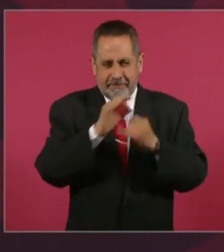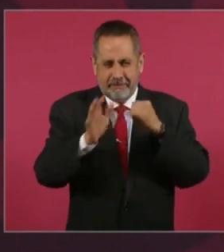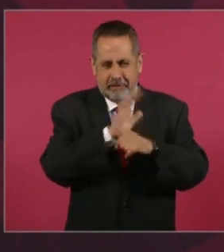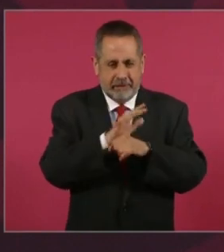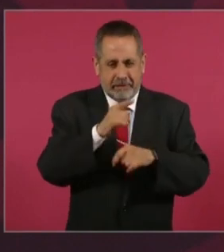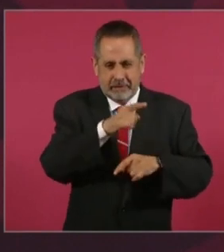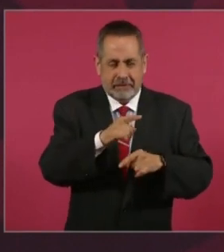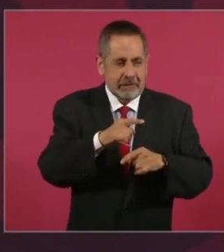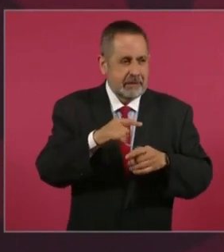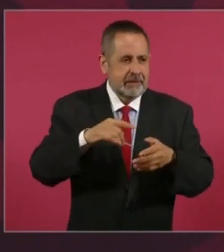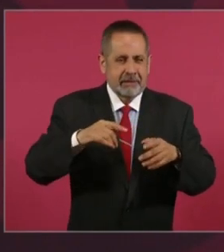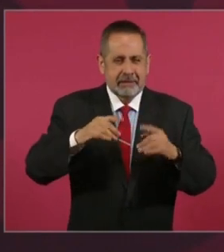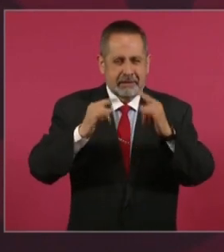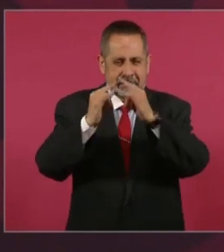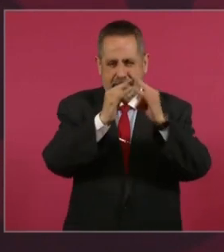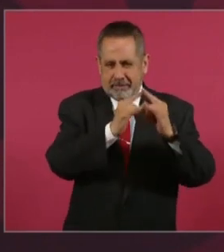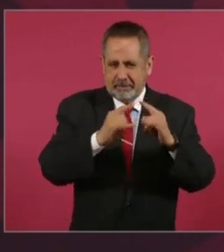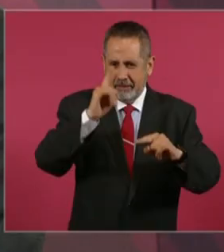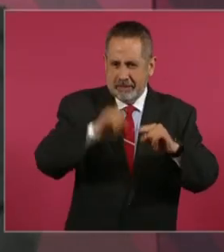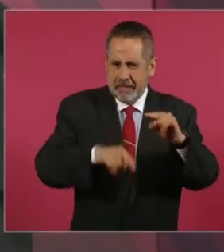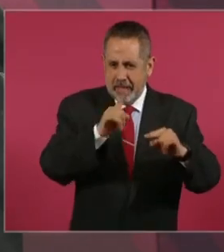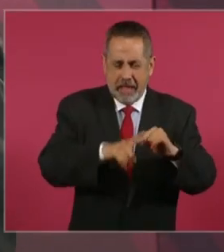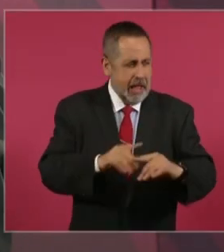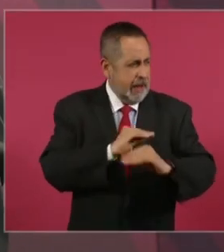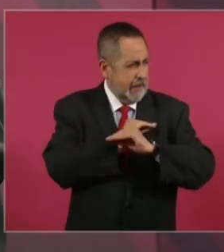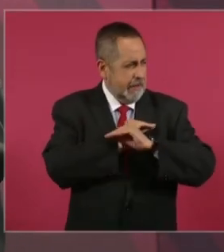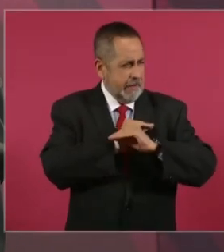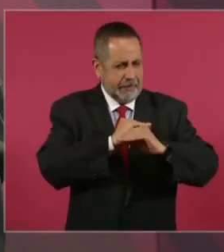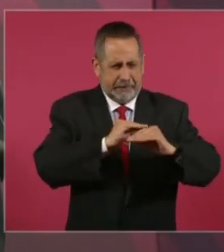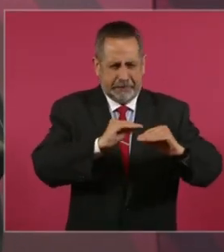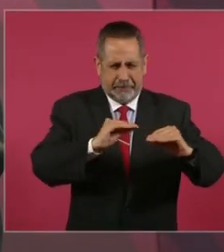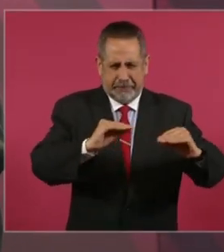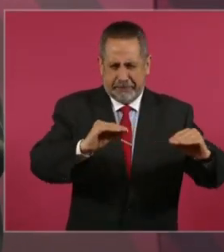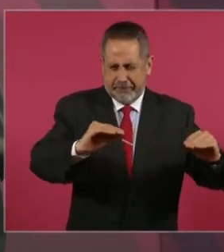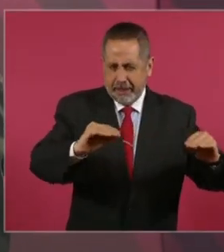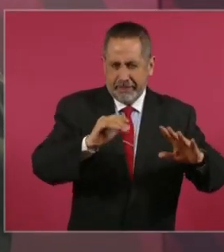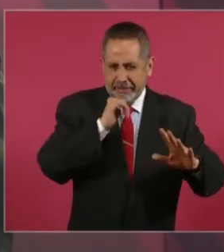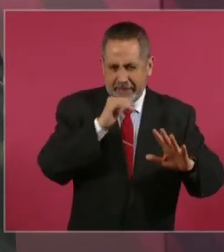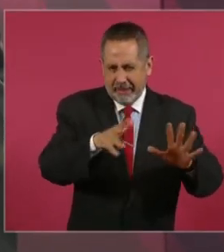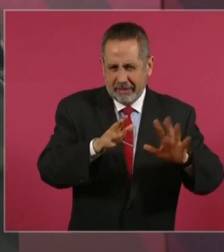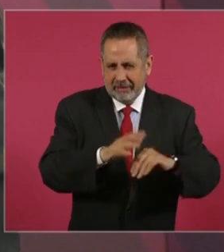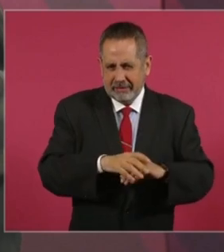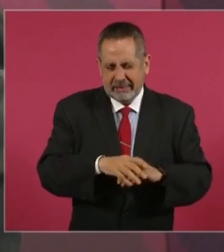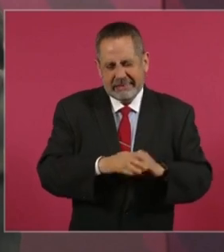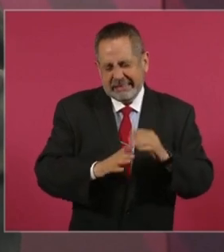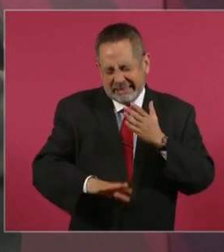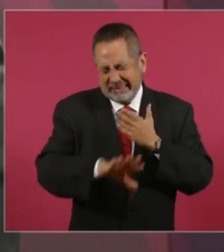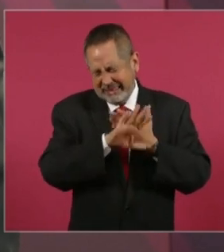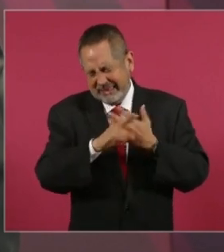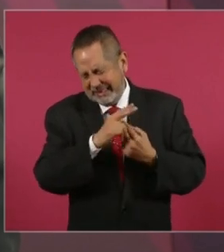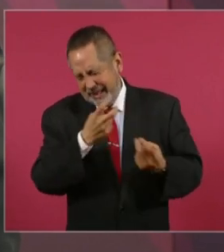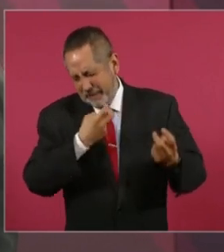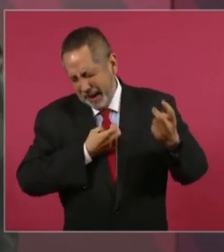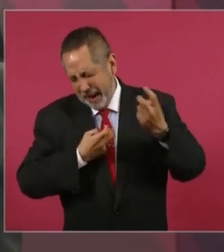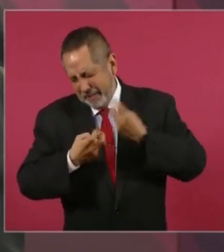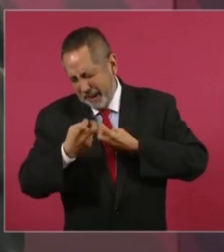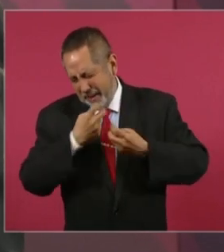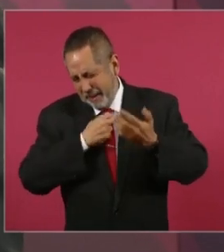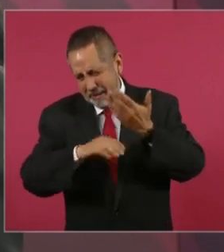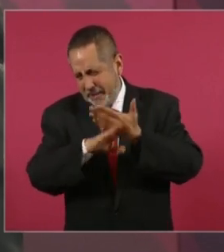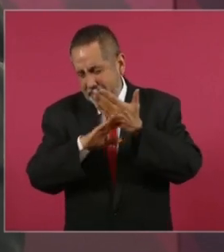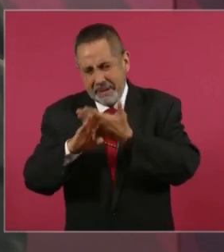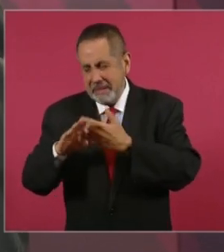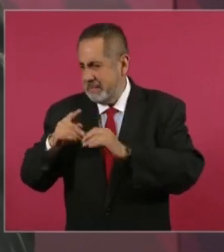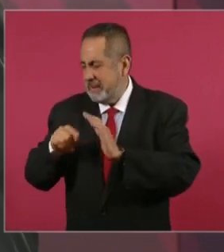el plantón, el movimiento, no hay nada, tenemos todo en contra, todo, todo, todo, todo,